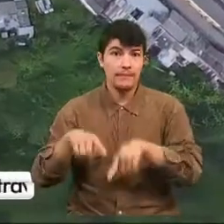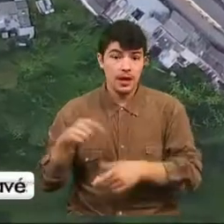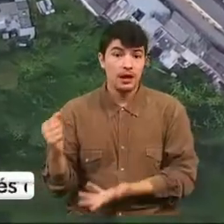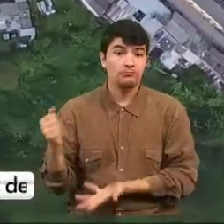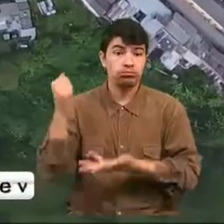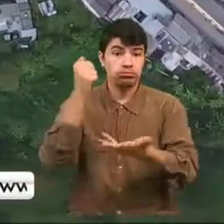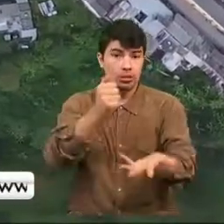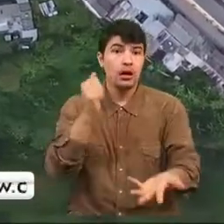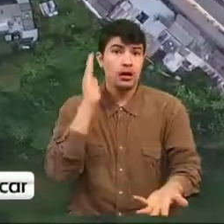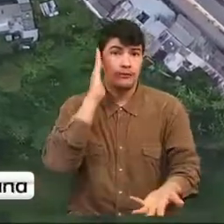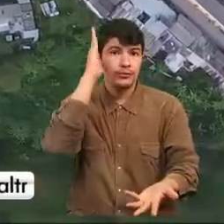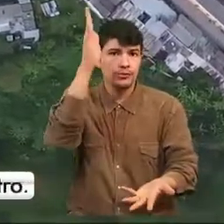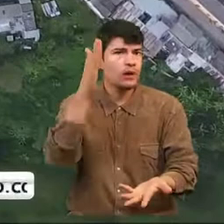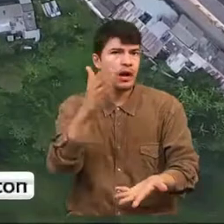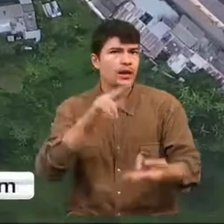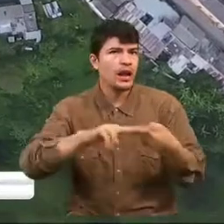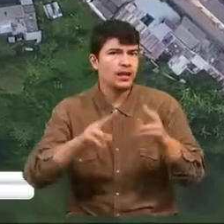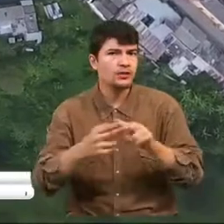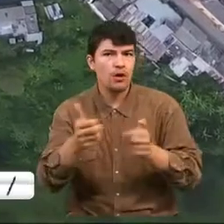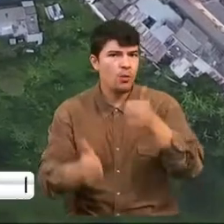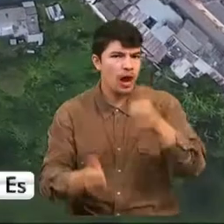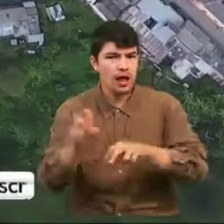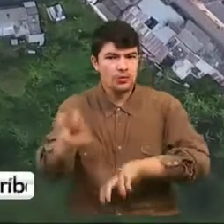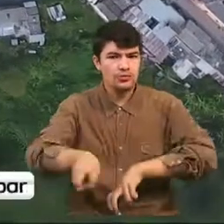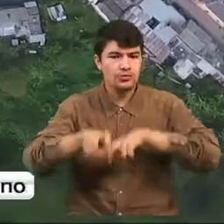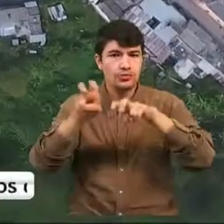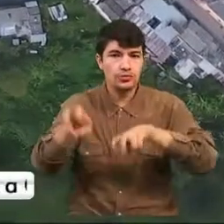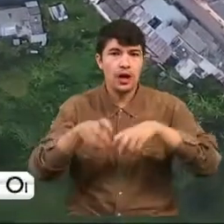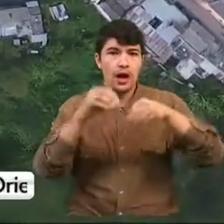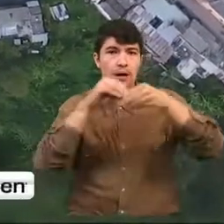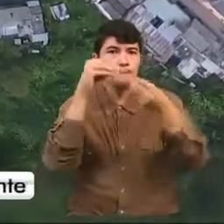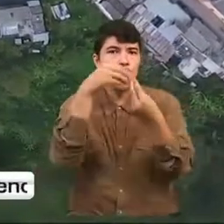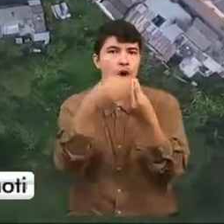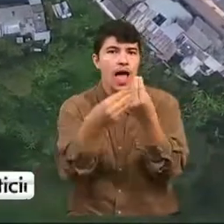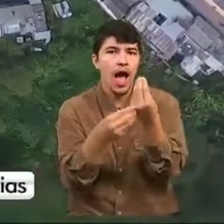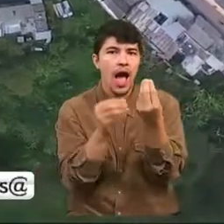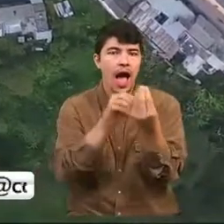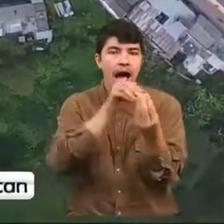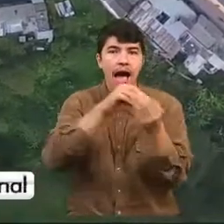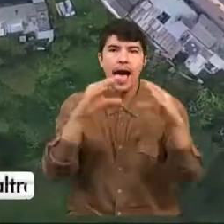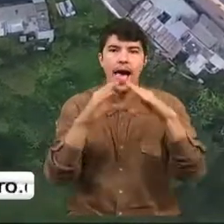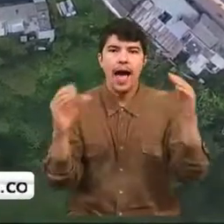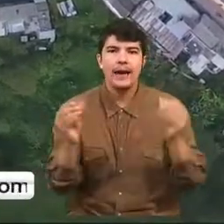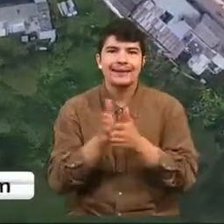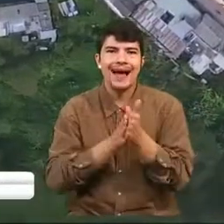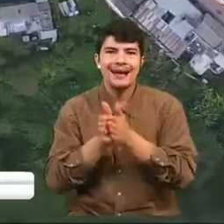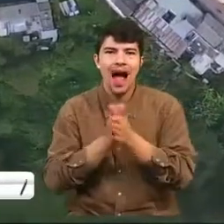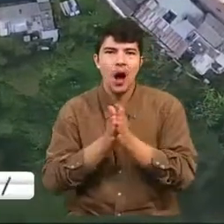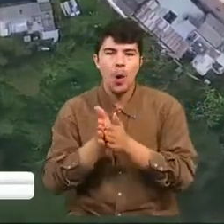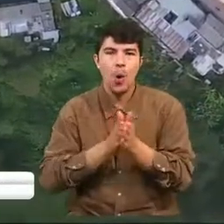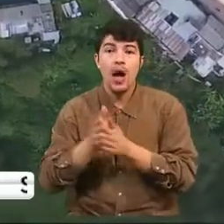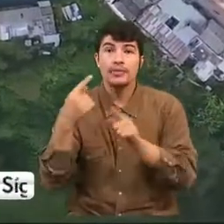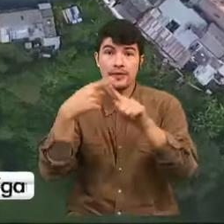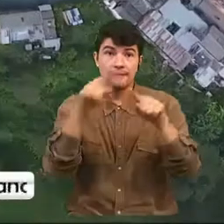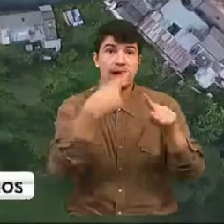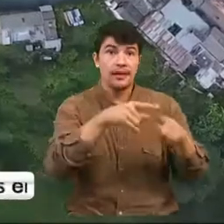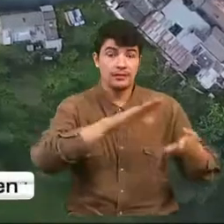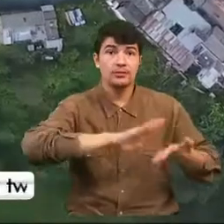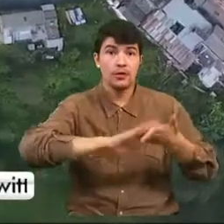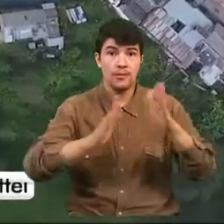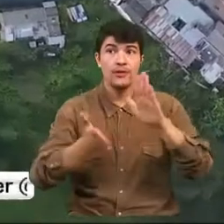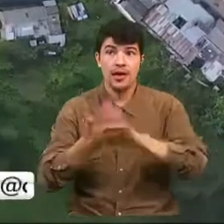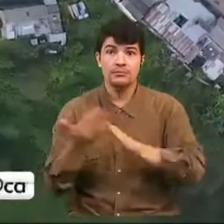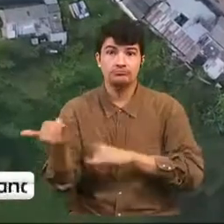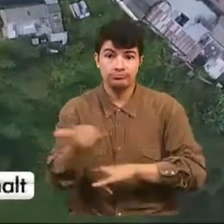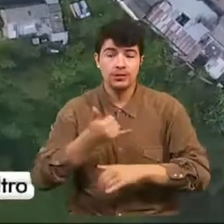importantes en materia de agricultura, sobre todo en materia de mora y cacao, también a las diferentes poblaciones, en especial a municipios como